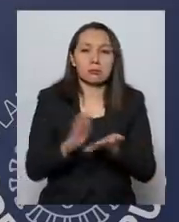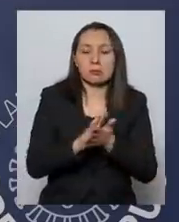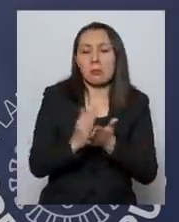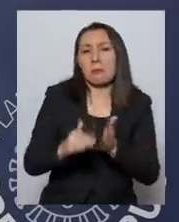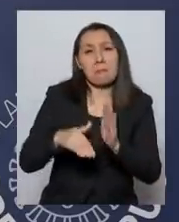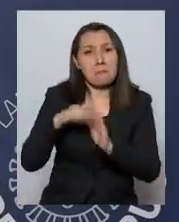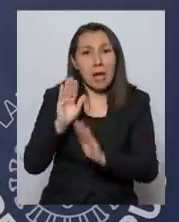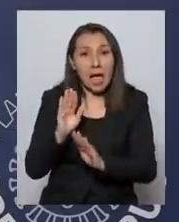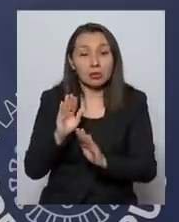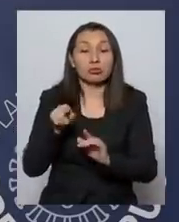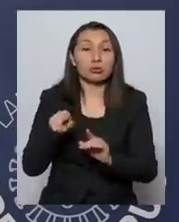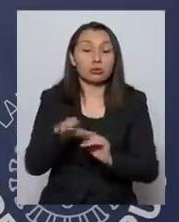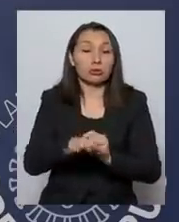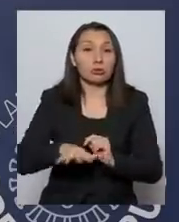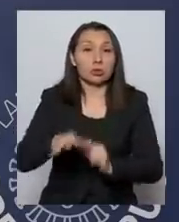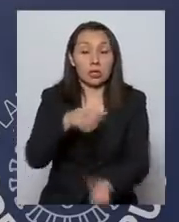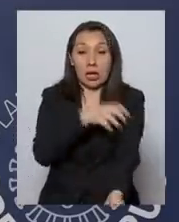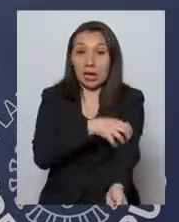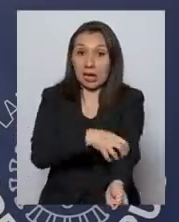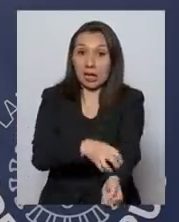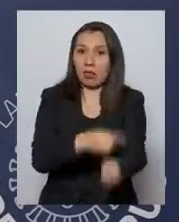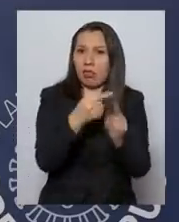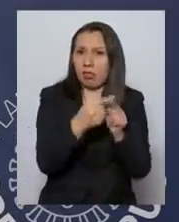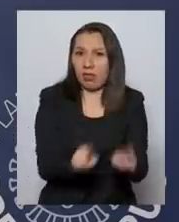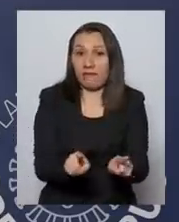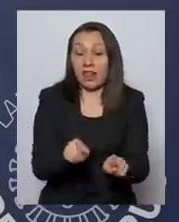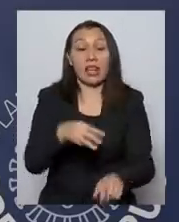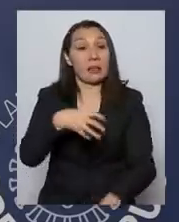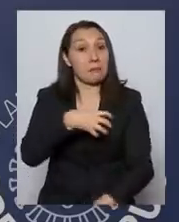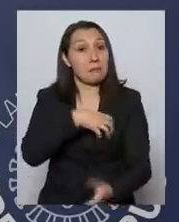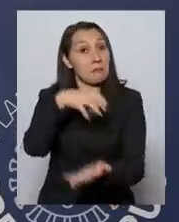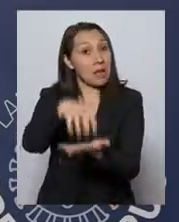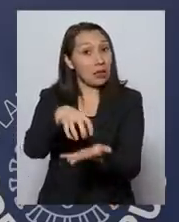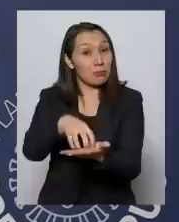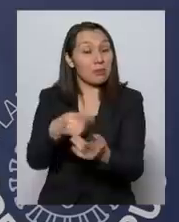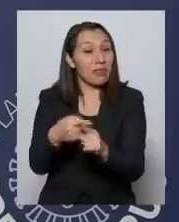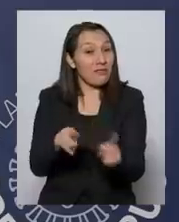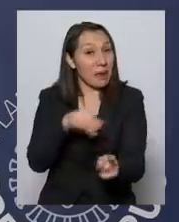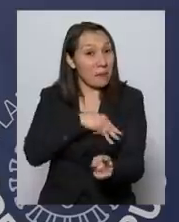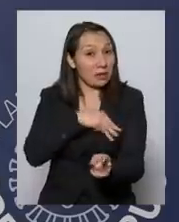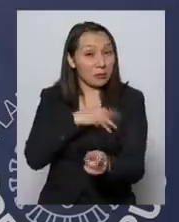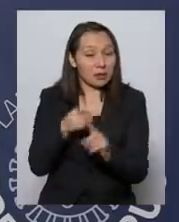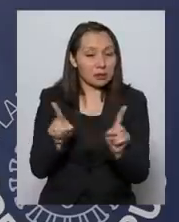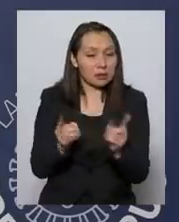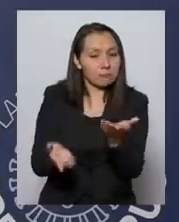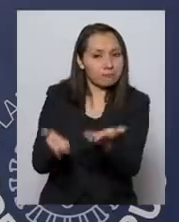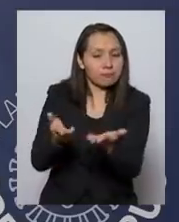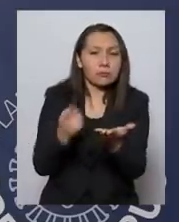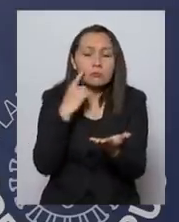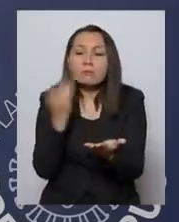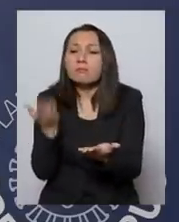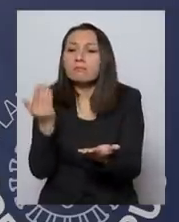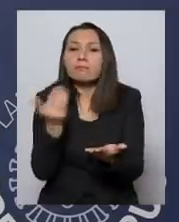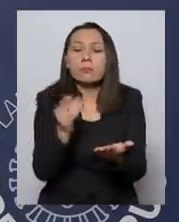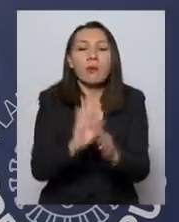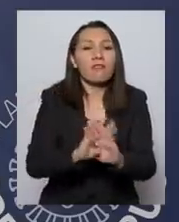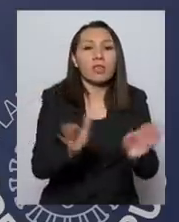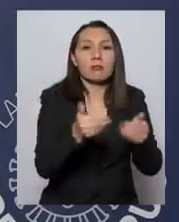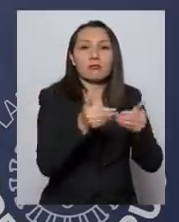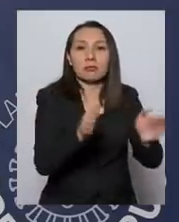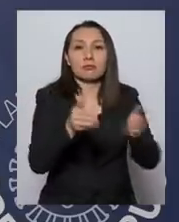prácticamente la mayoría de las regiones distintas a la región metropolitana hemos ido levantando estas medidas